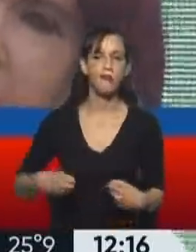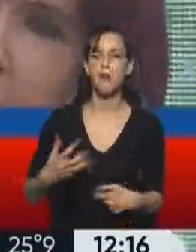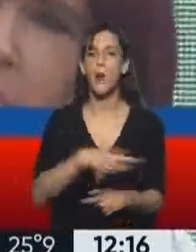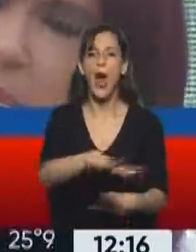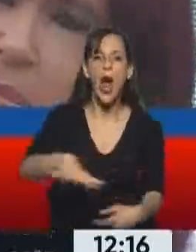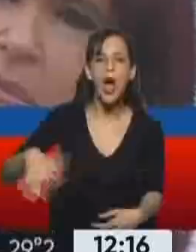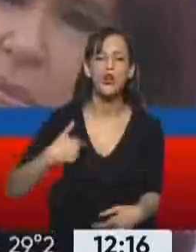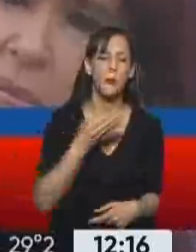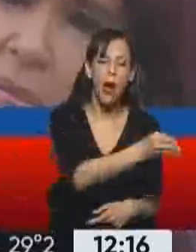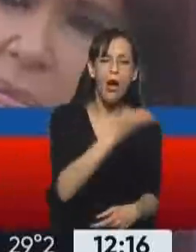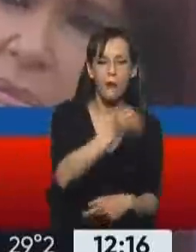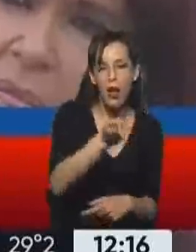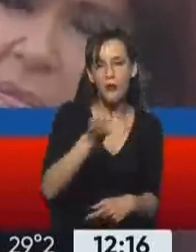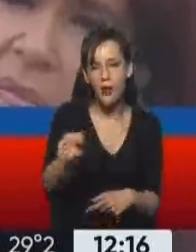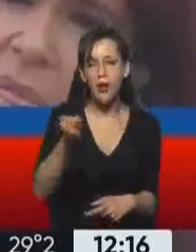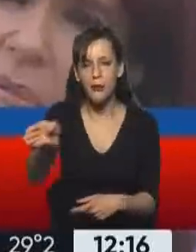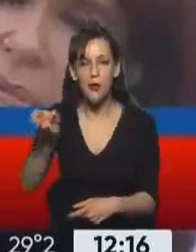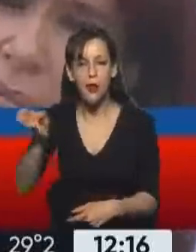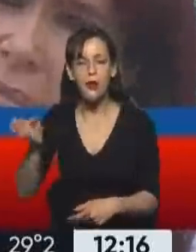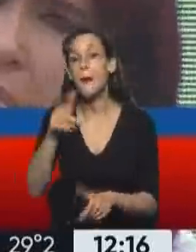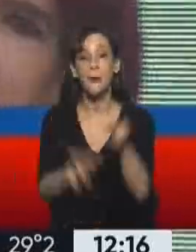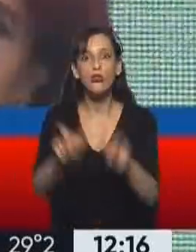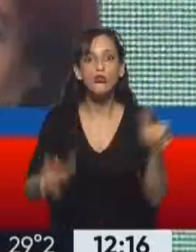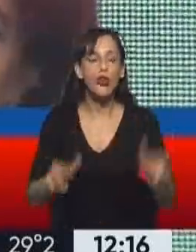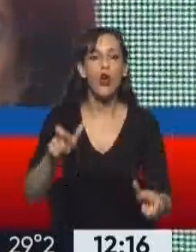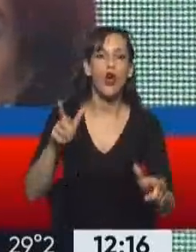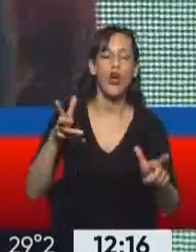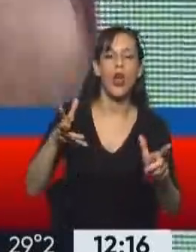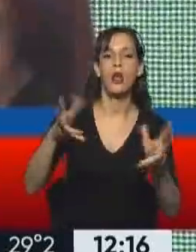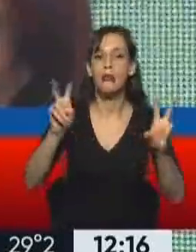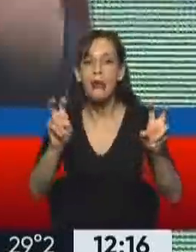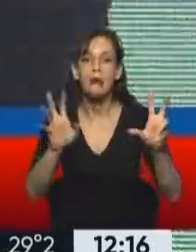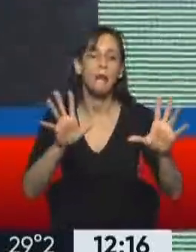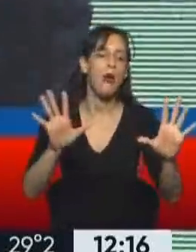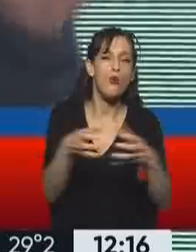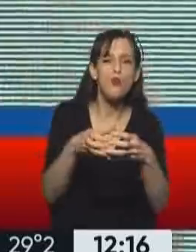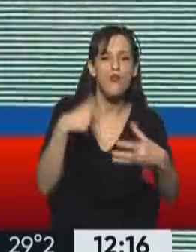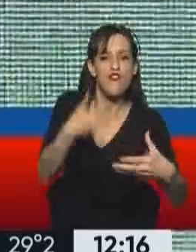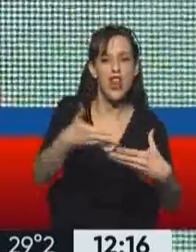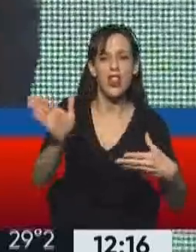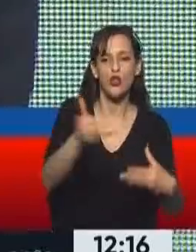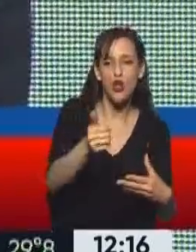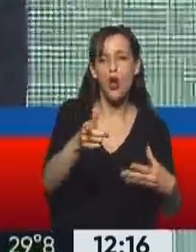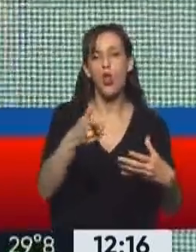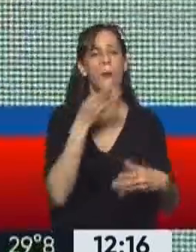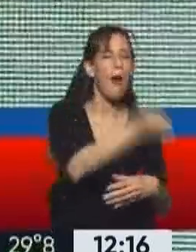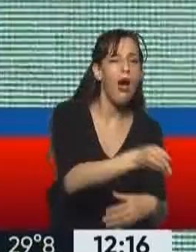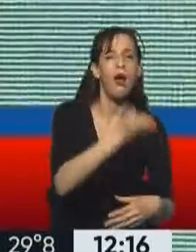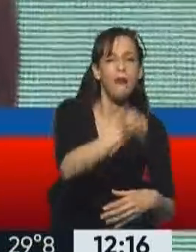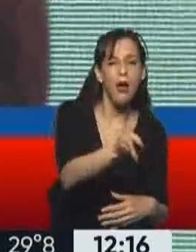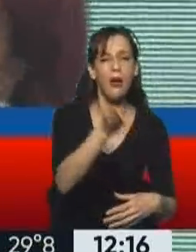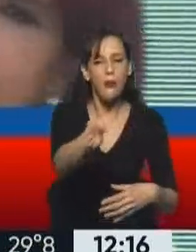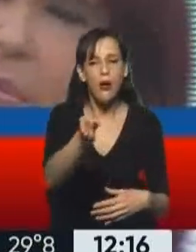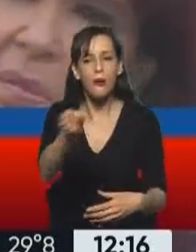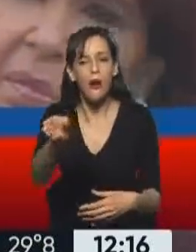y compañeras con más o menos enojos para armar el frente de todos, caminamos, fuimos a ver a uno, fuimos a ver a otra.